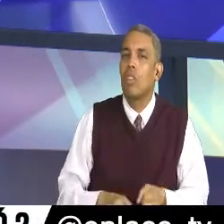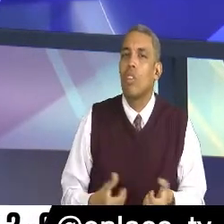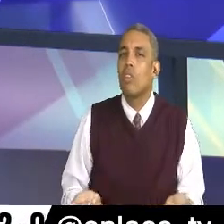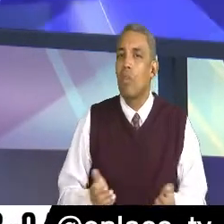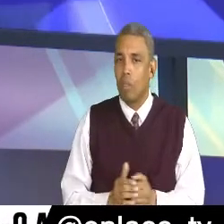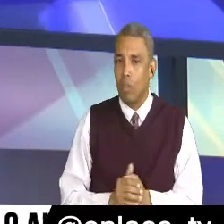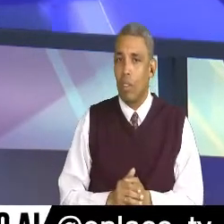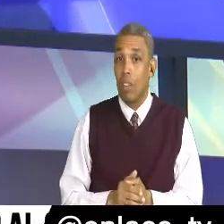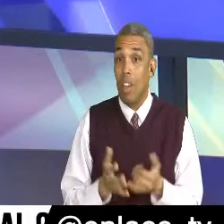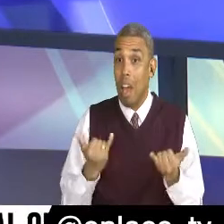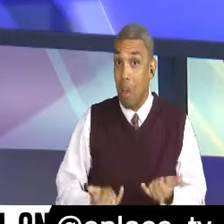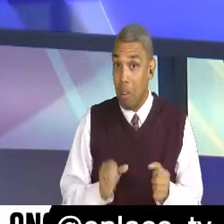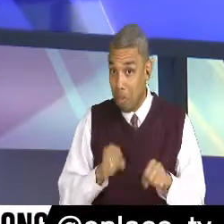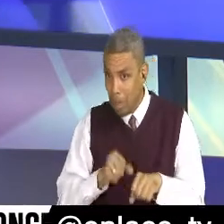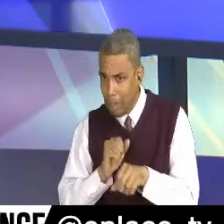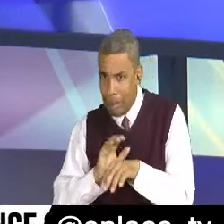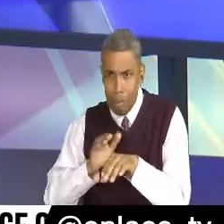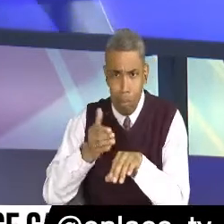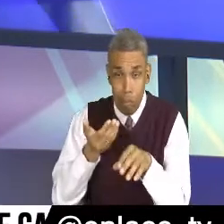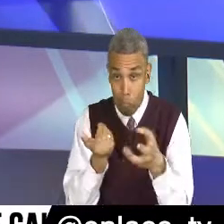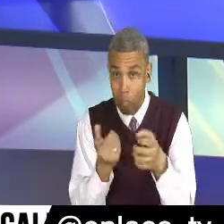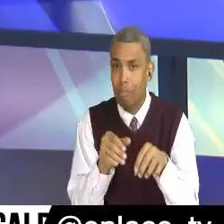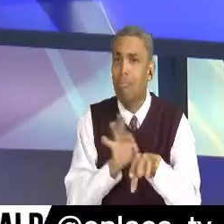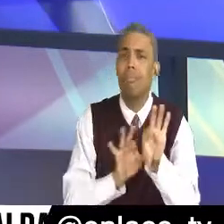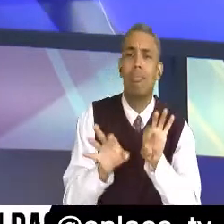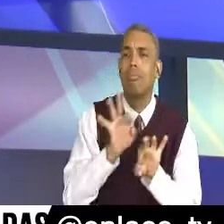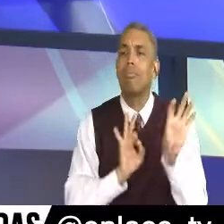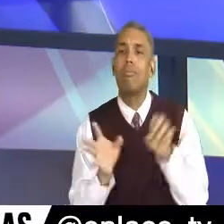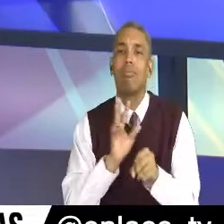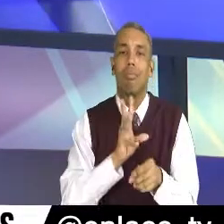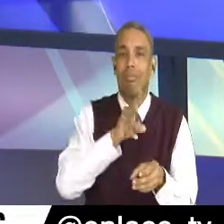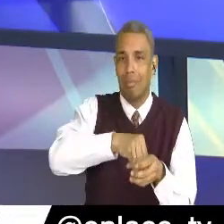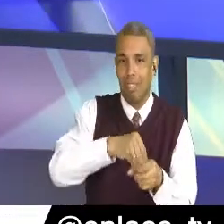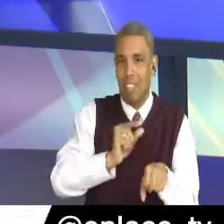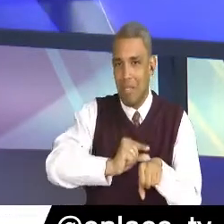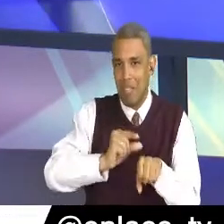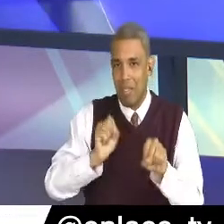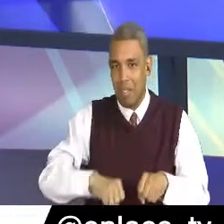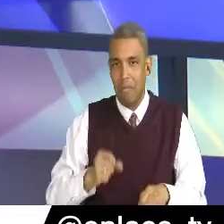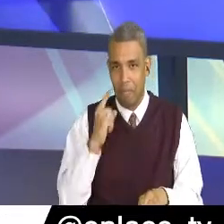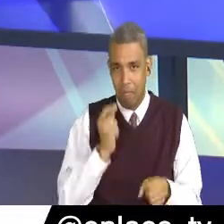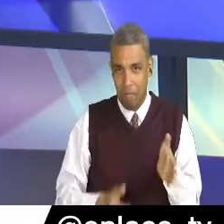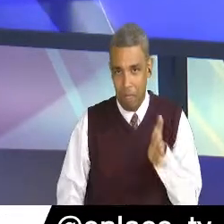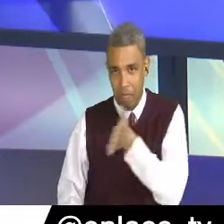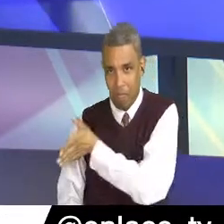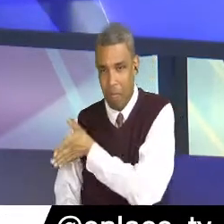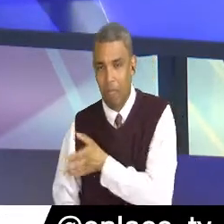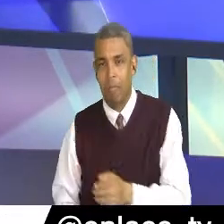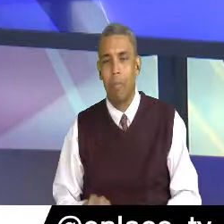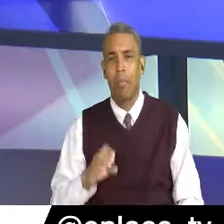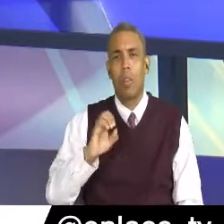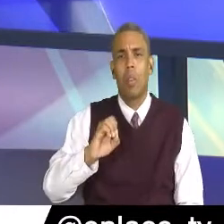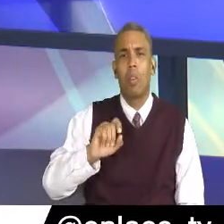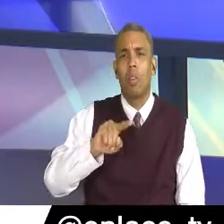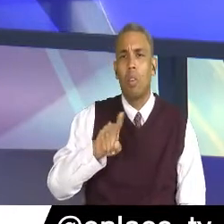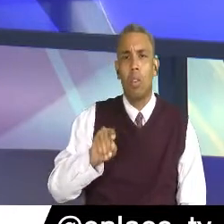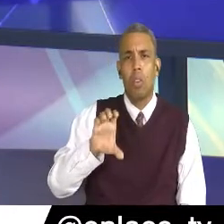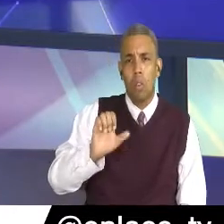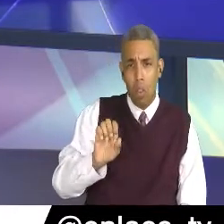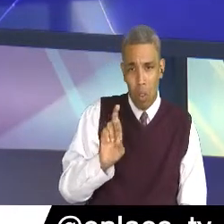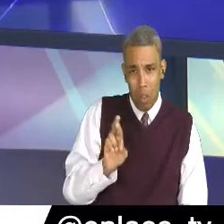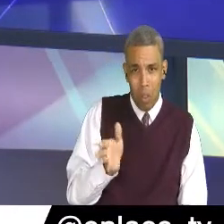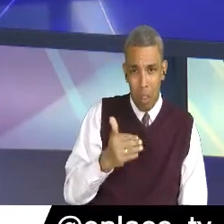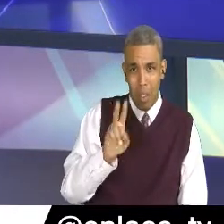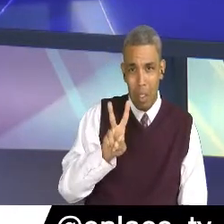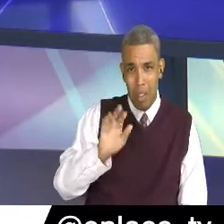porque están haciendo convocatoria para quienes quieran integrar este bonito trabajo en nuestra ciudad. En otras noticias, Oscar Viloria es un joven barranqueño quien está